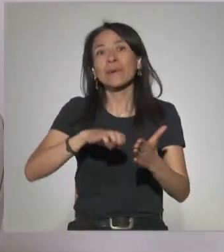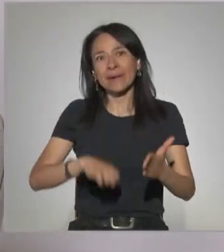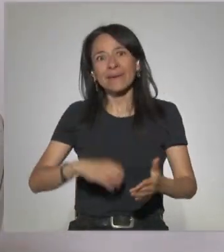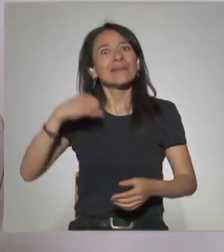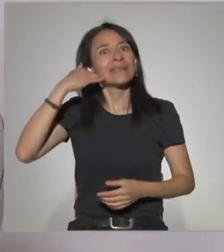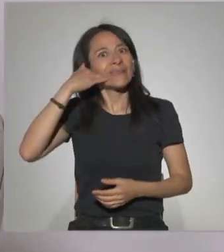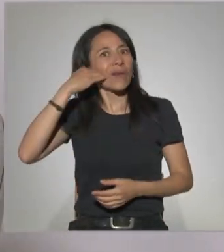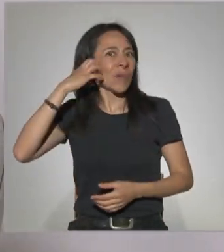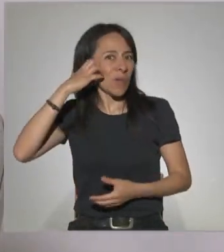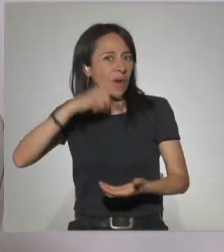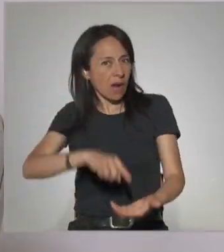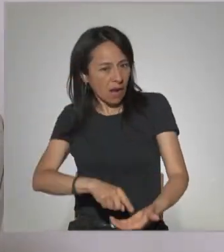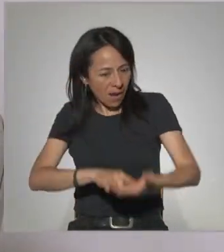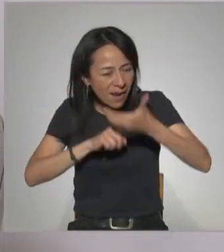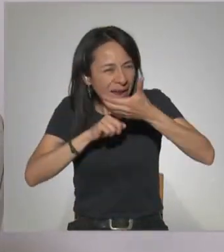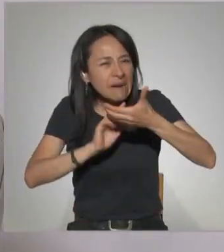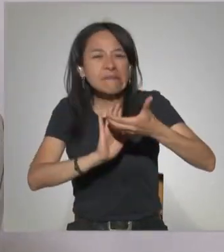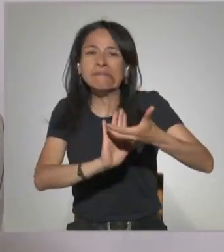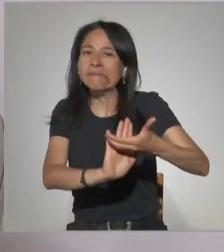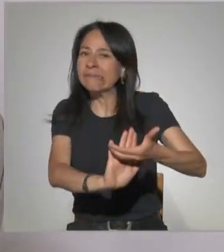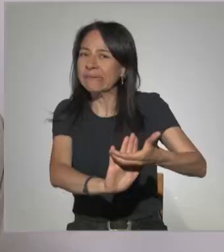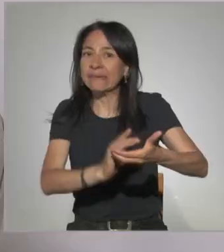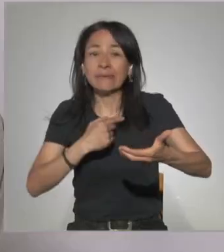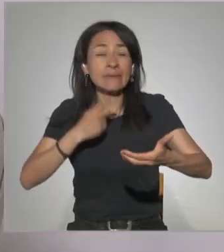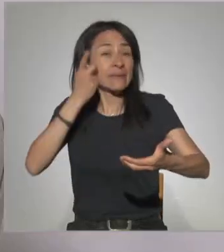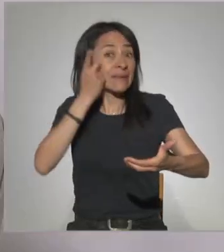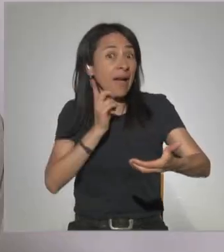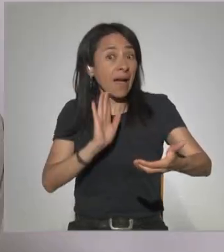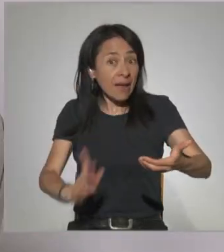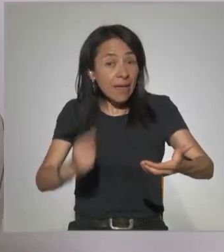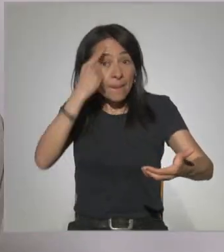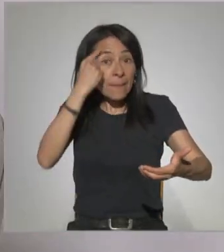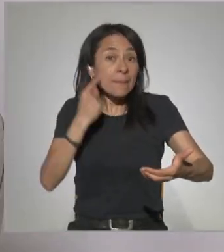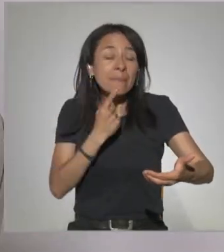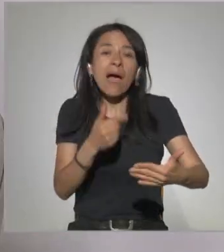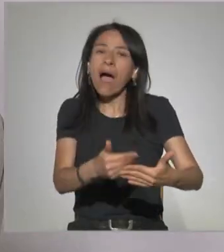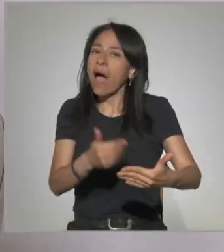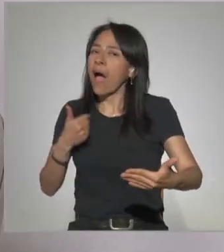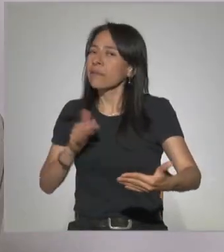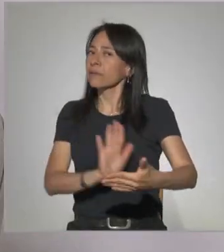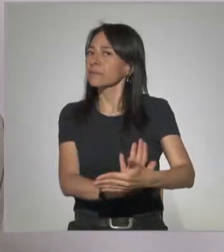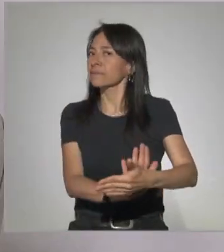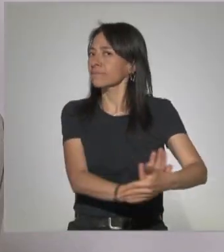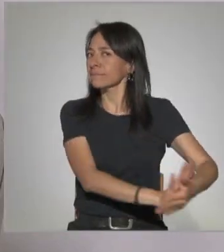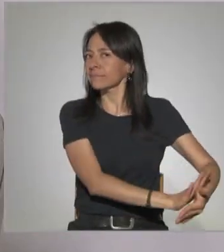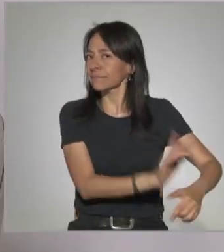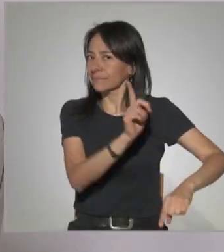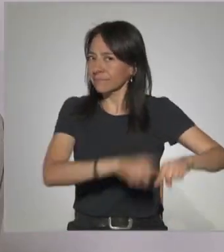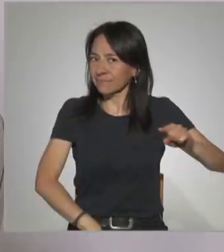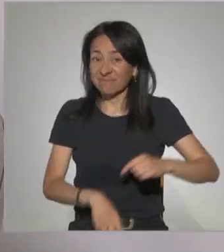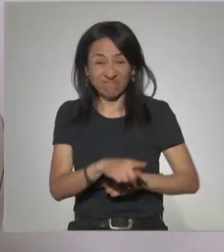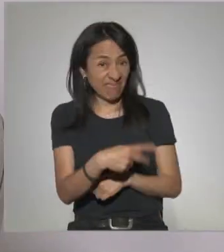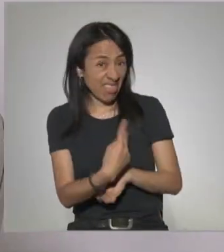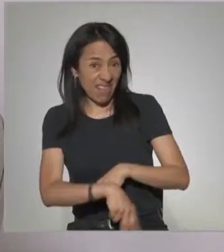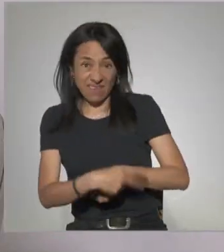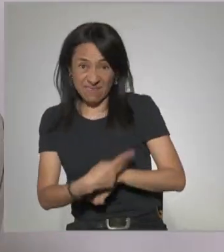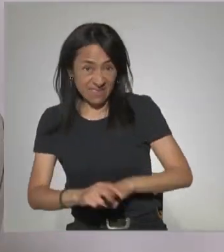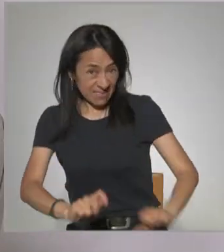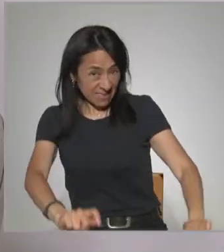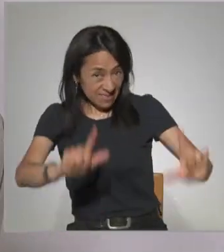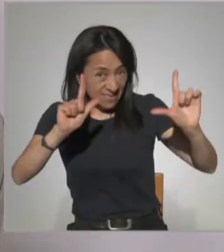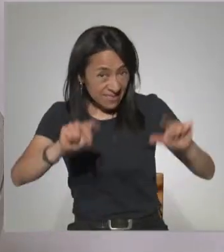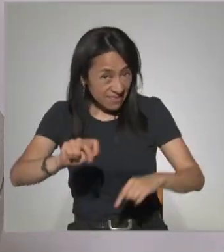celular, no utilizarlas al menos media hora antes de que nos vamos a ir a dormir, porque... ¿Ni la televisión? Ni la televisión,